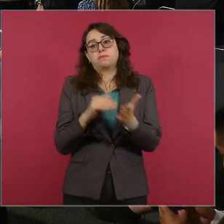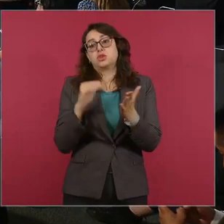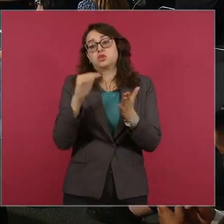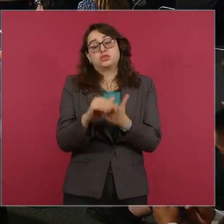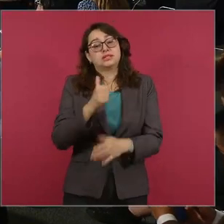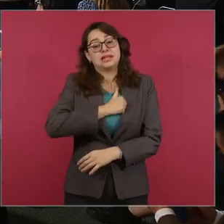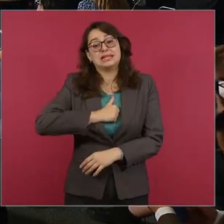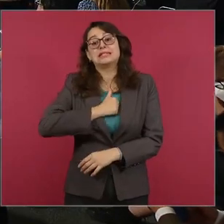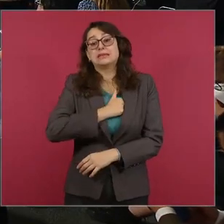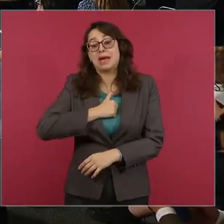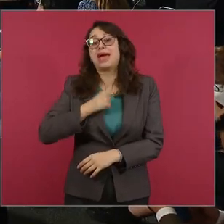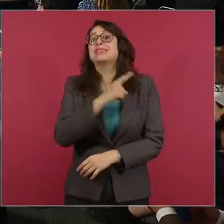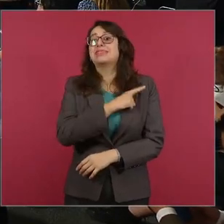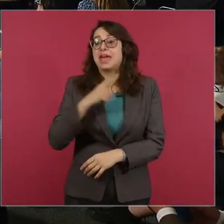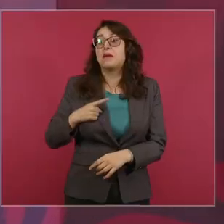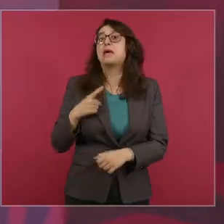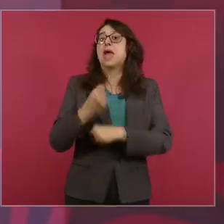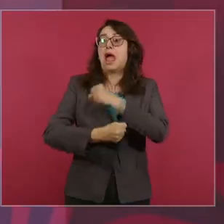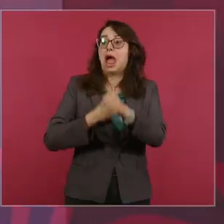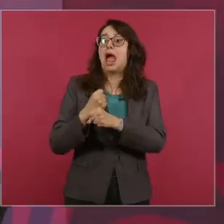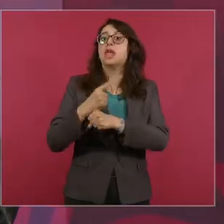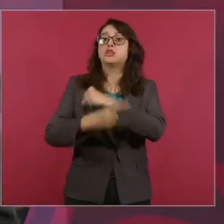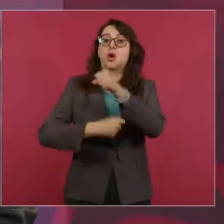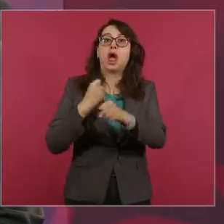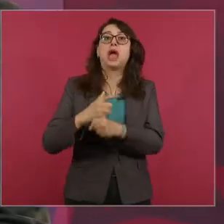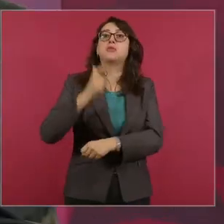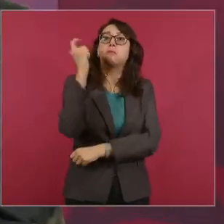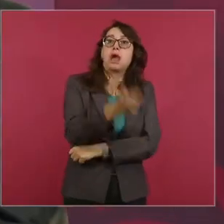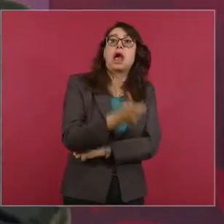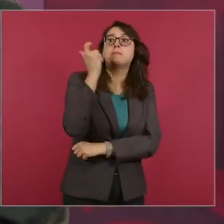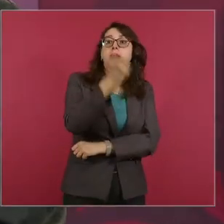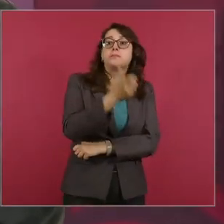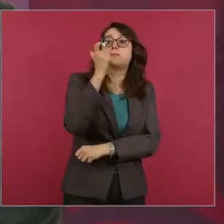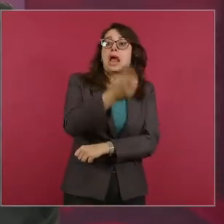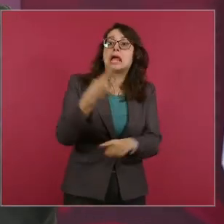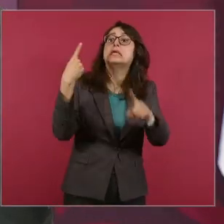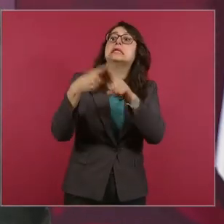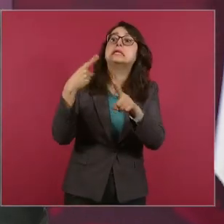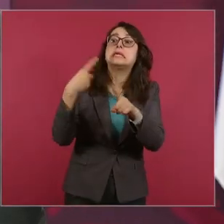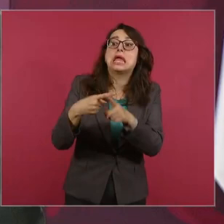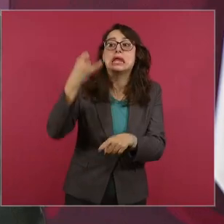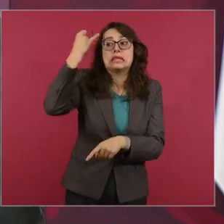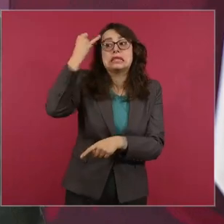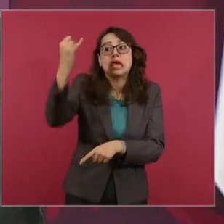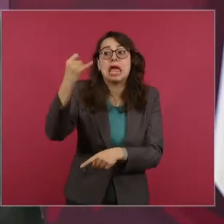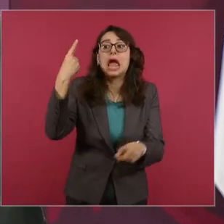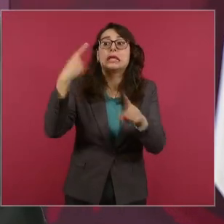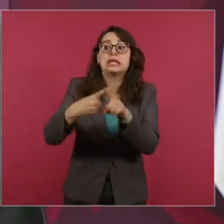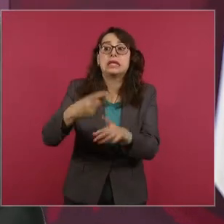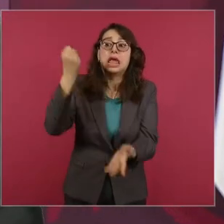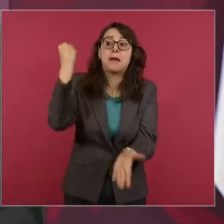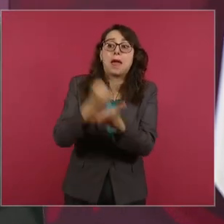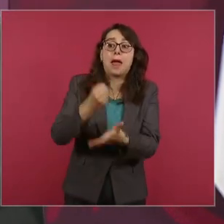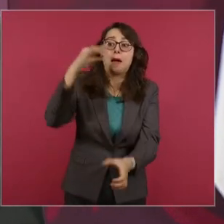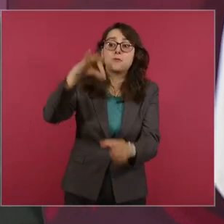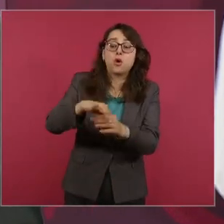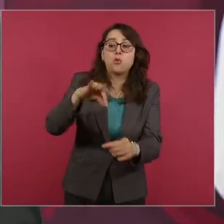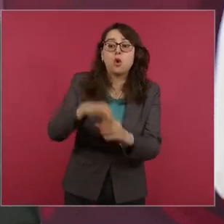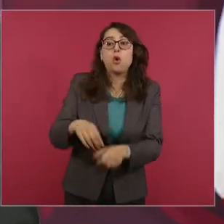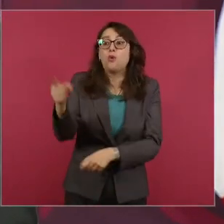lamentablemente hay que pagarlos porque ellos aprobaron el FOAPROA. Señor Cedillo,